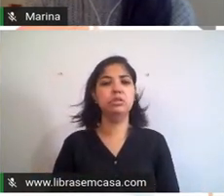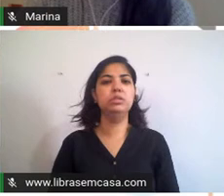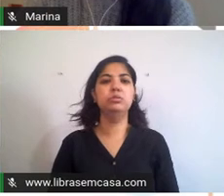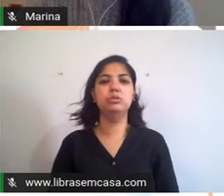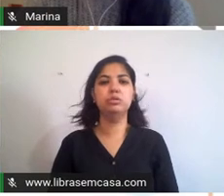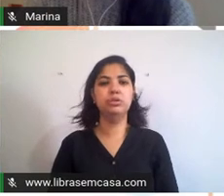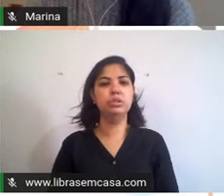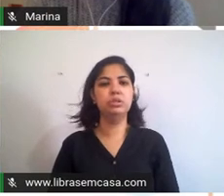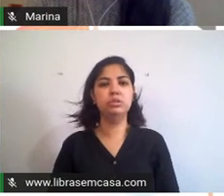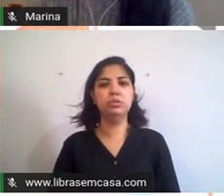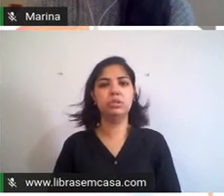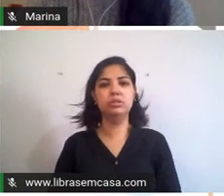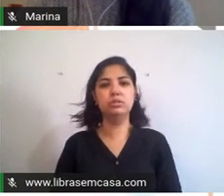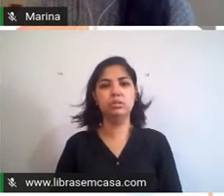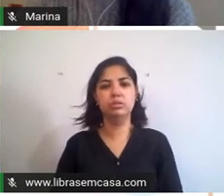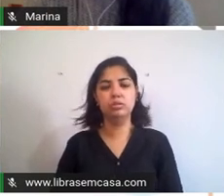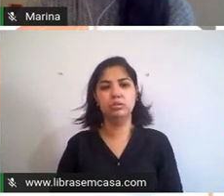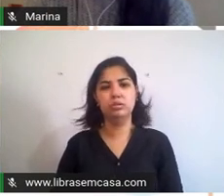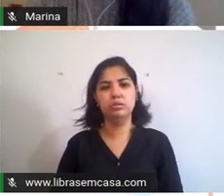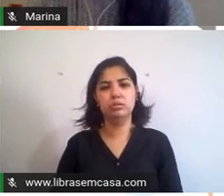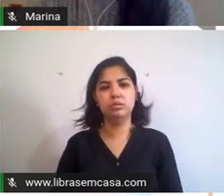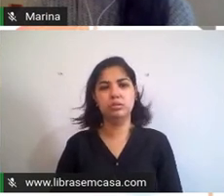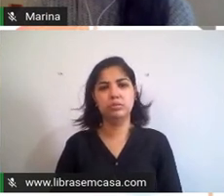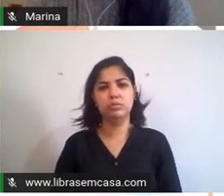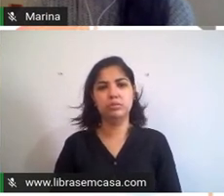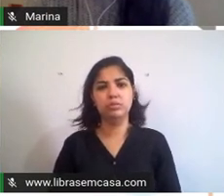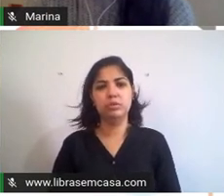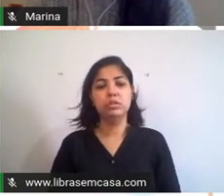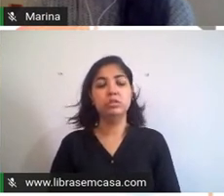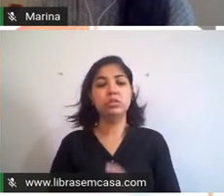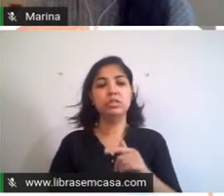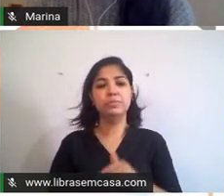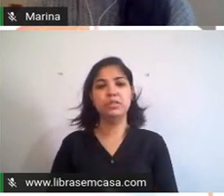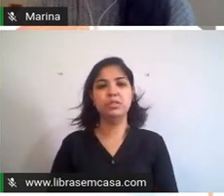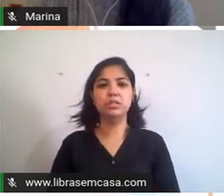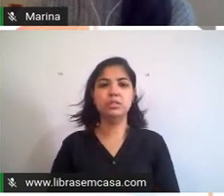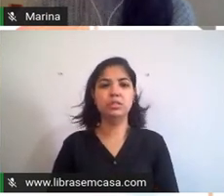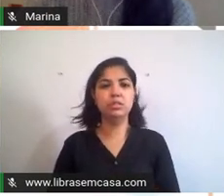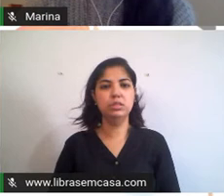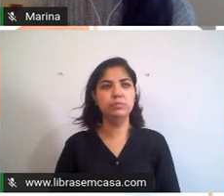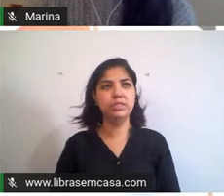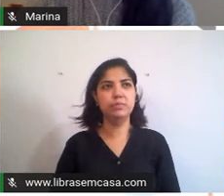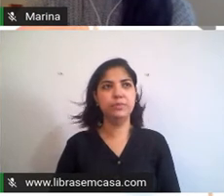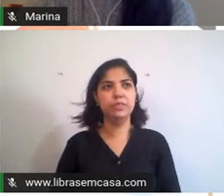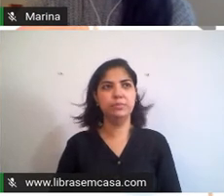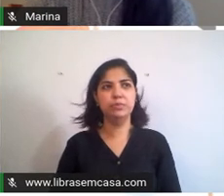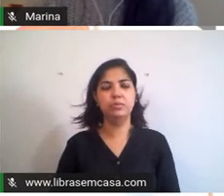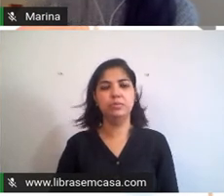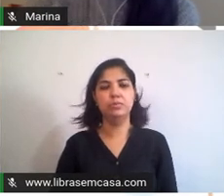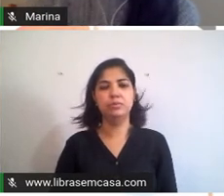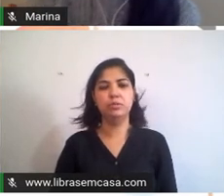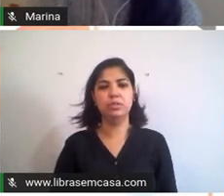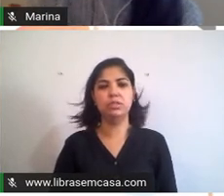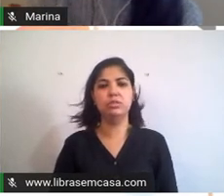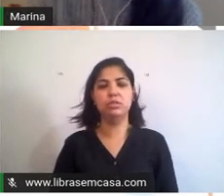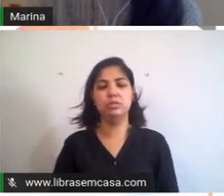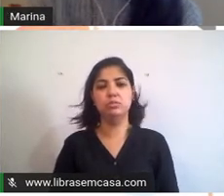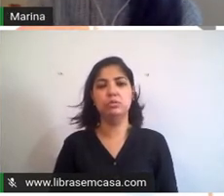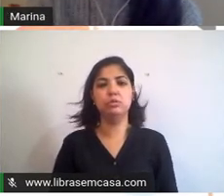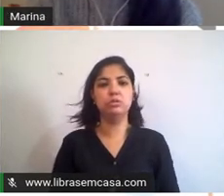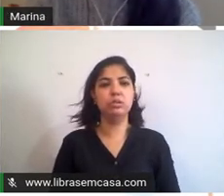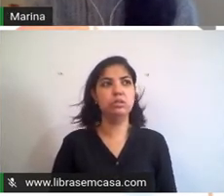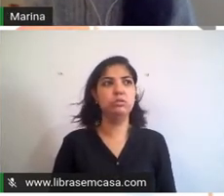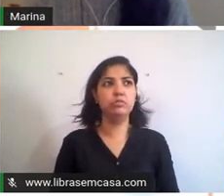están encerradas y que están recibiendo estos, en muchos casos, intensificaciones de patrones de consumo.